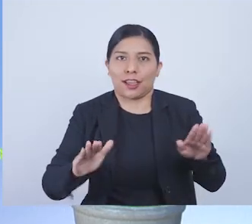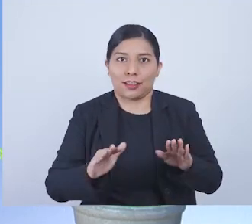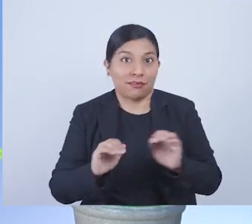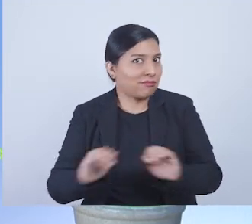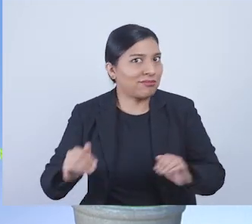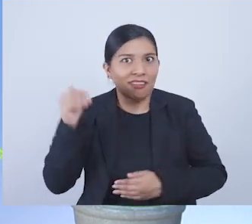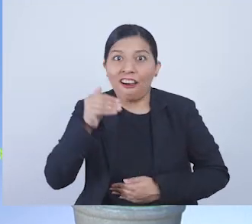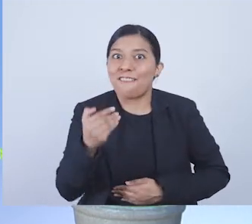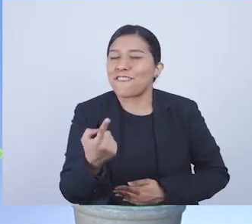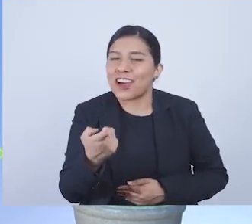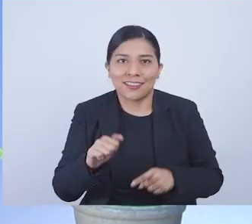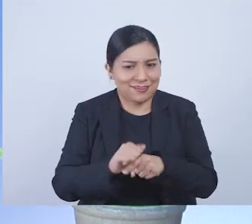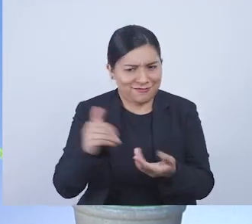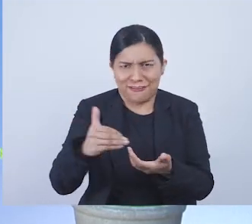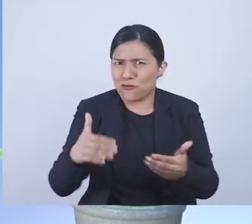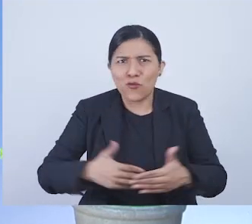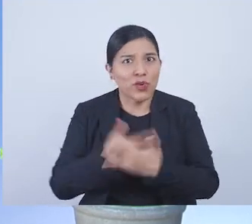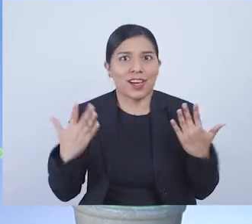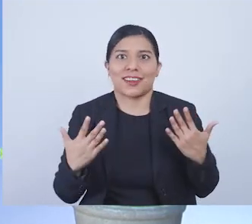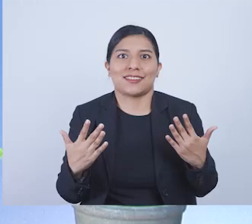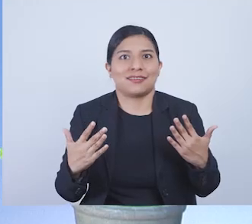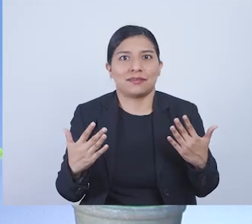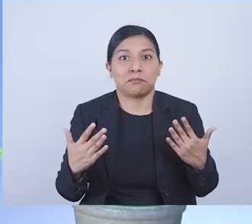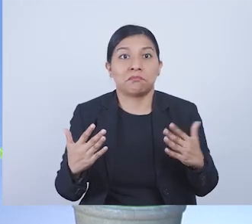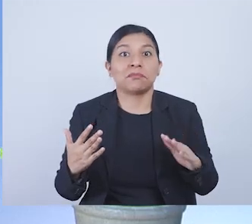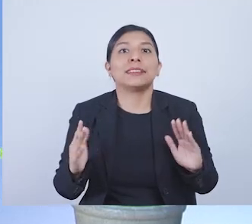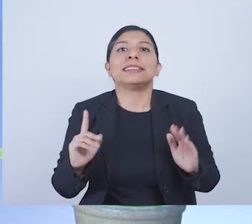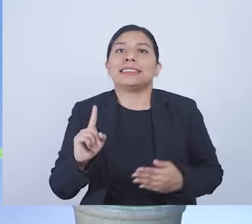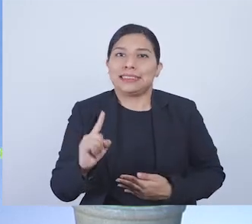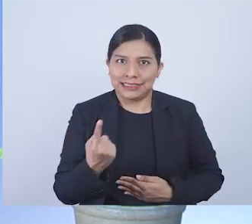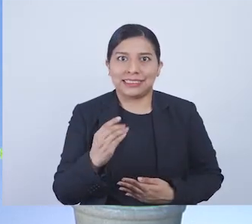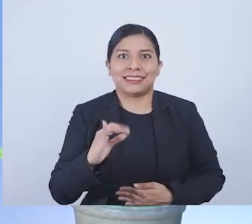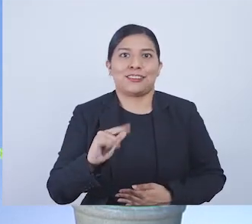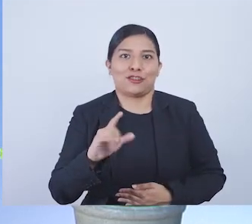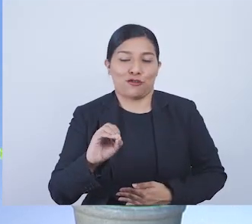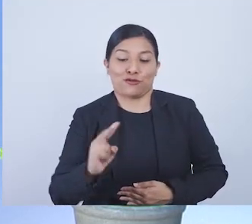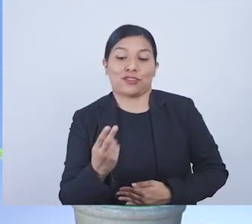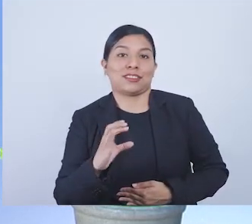inicial y básica, por decir así, primer ciclo y segundo ciclo.